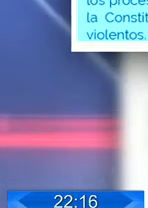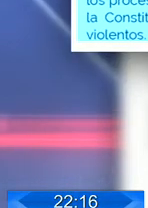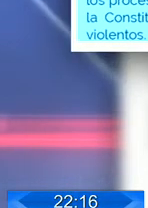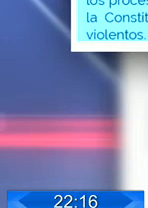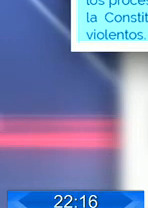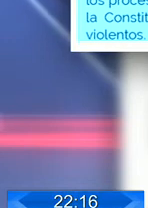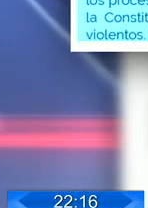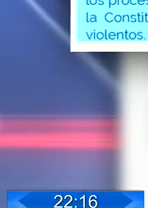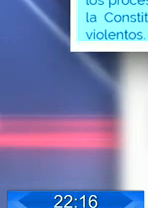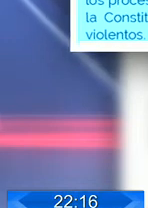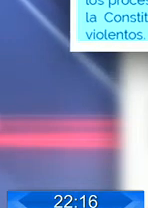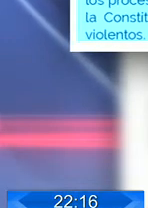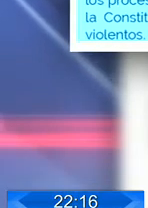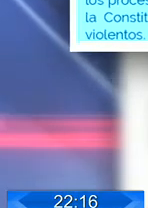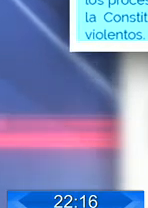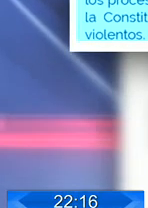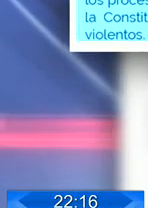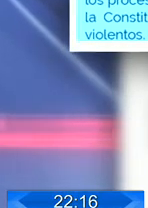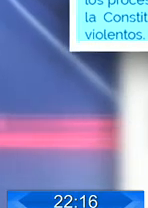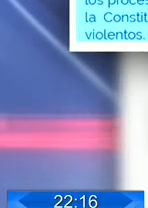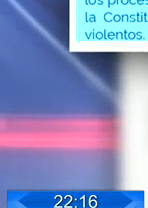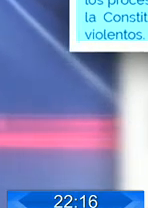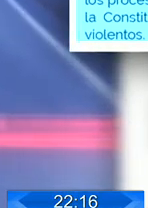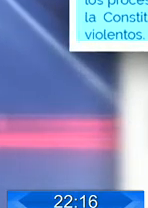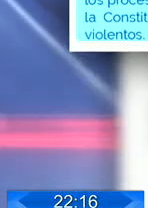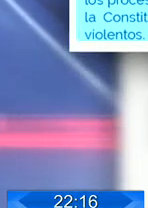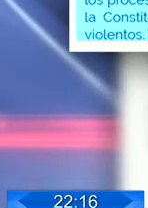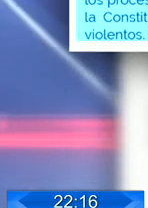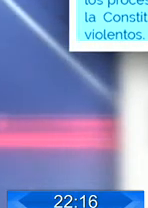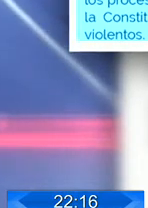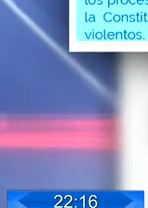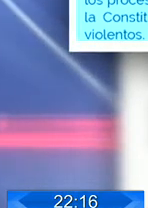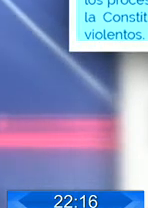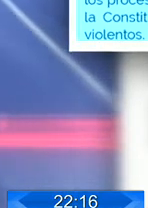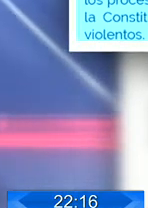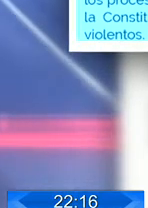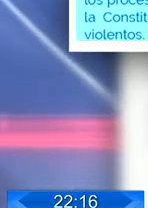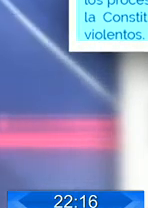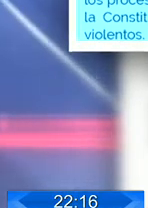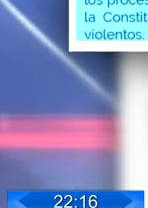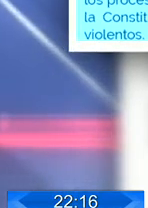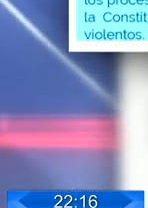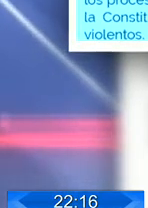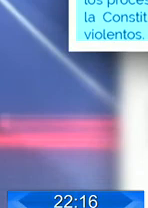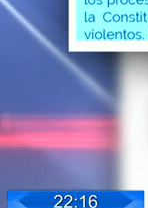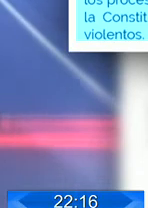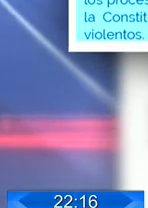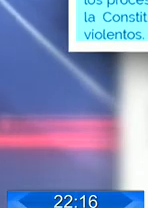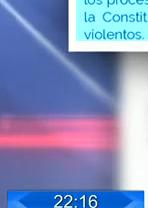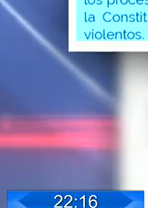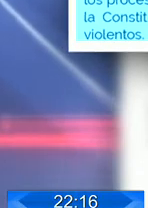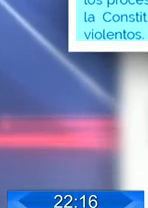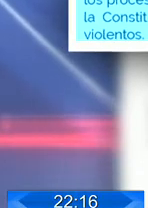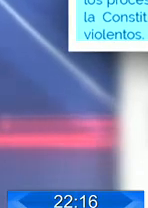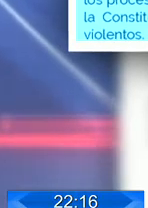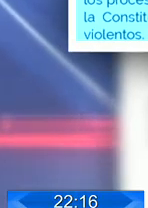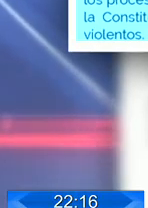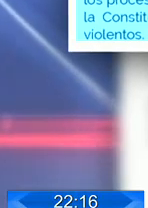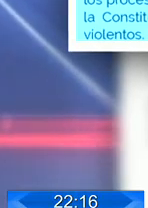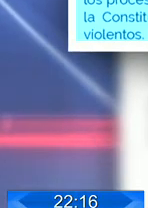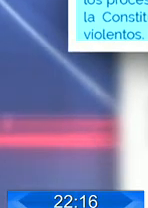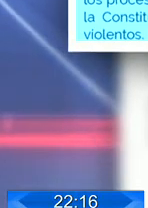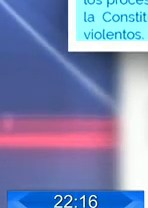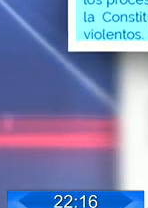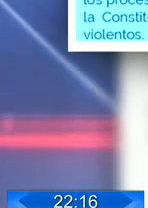señala que la Fiscalía Provincial de Pichincha expuso elementos de convicción respecto a que los procesados habrían participado en un